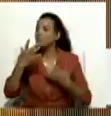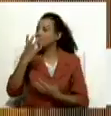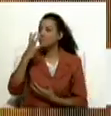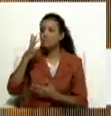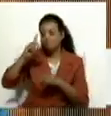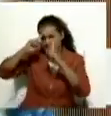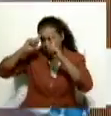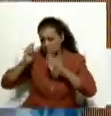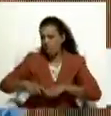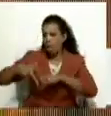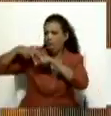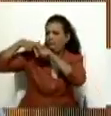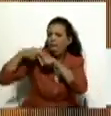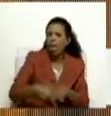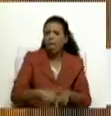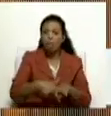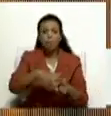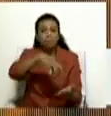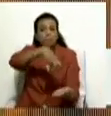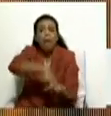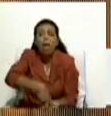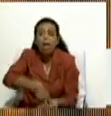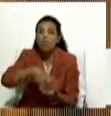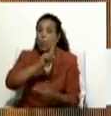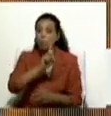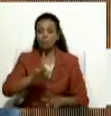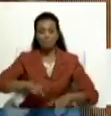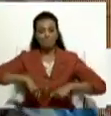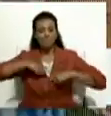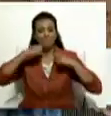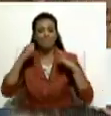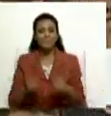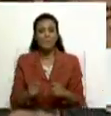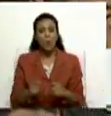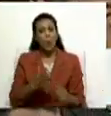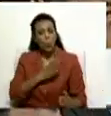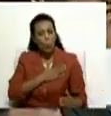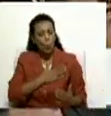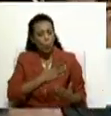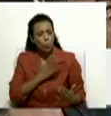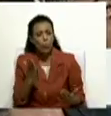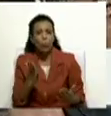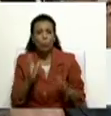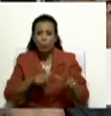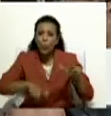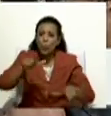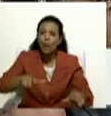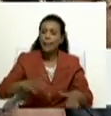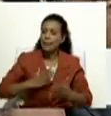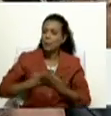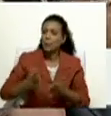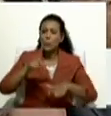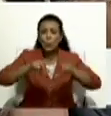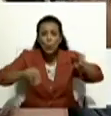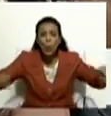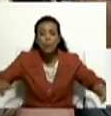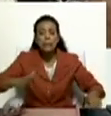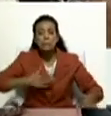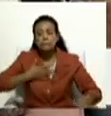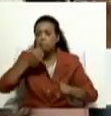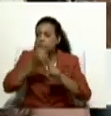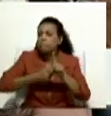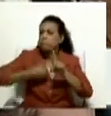Rendirse que se revindica por su patria diariamente que le pone el alma y el corazón a esta tierra tan agobiada